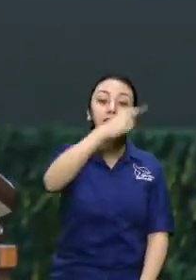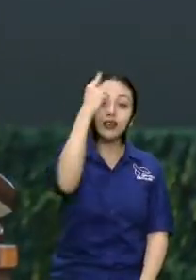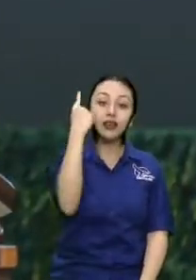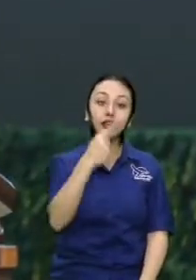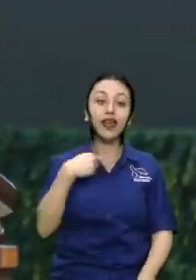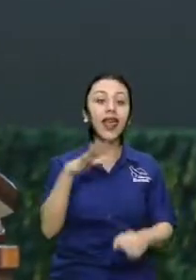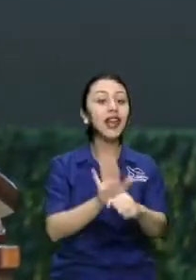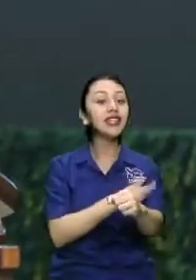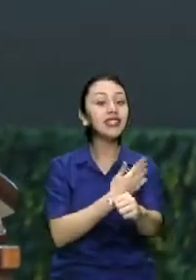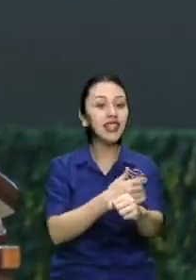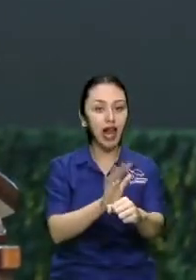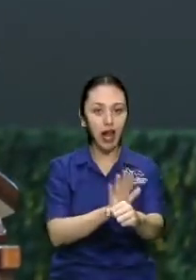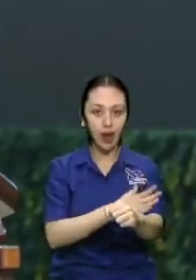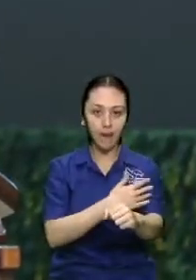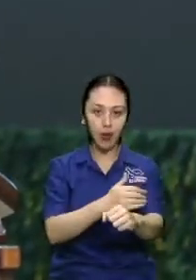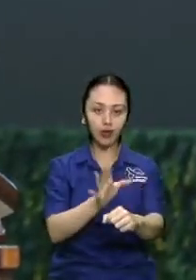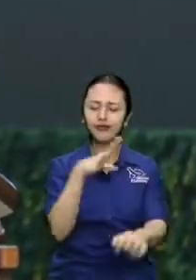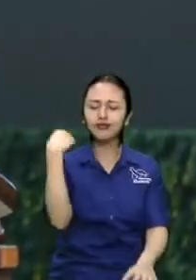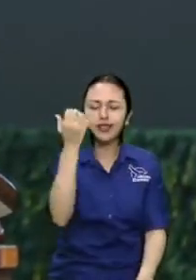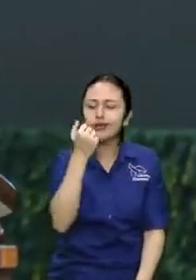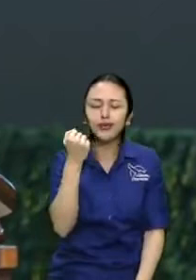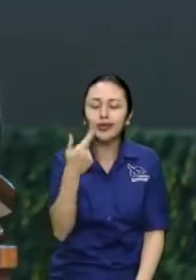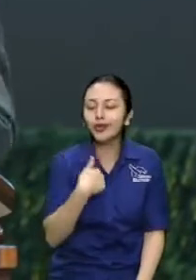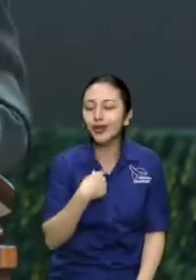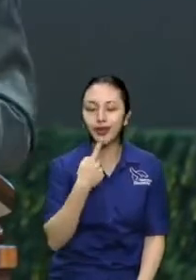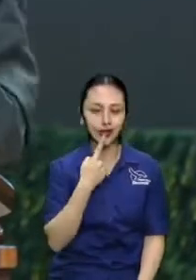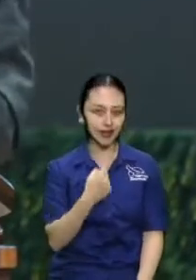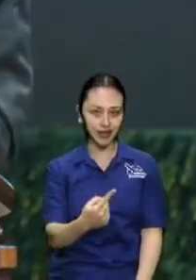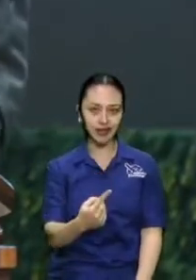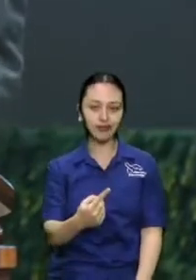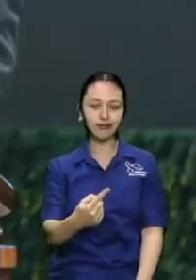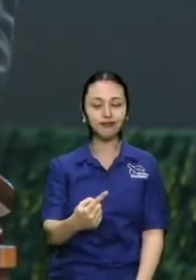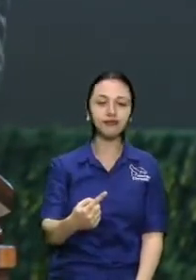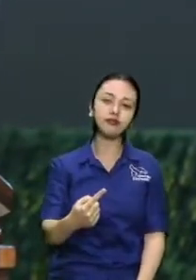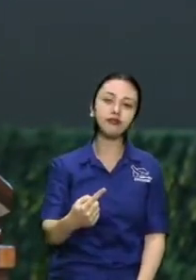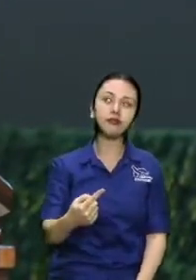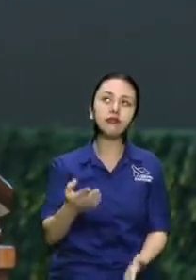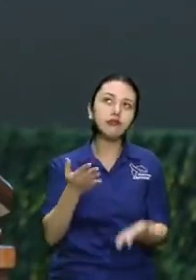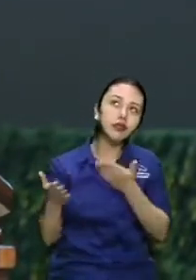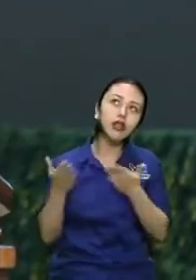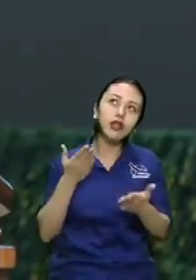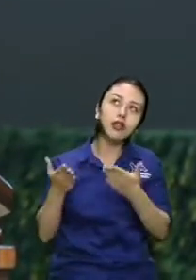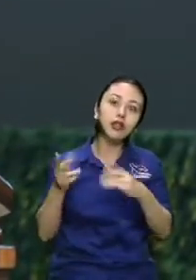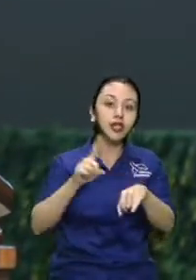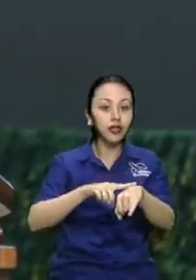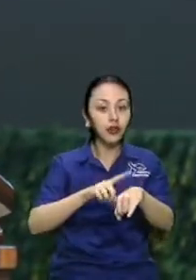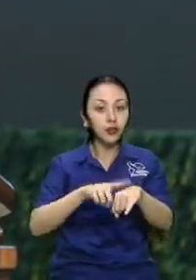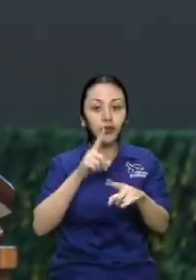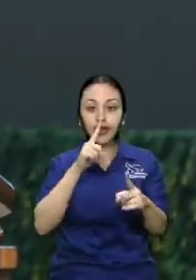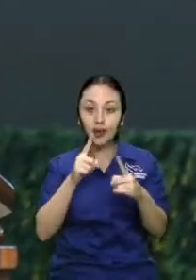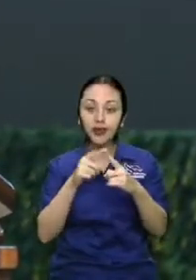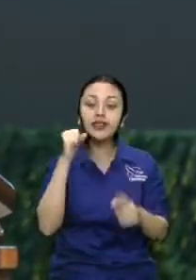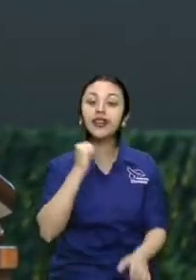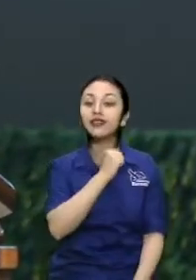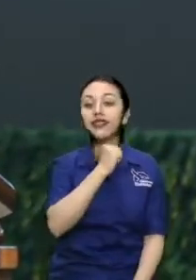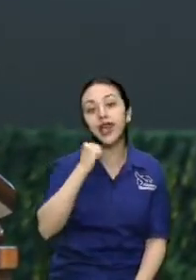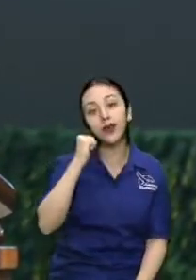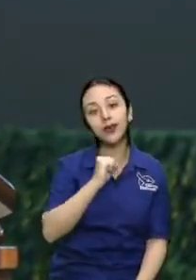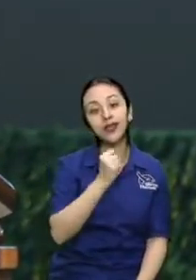versículo 60, que yo se lo mencionaba también el domingo, que incluso en algún momento... lo cantábamos nosotros, en